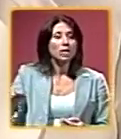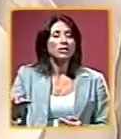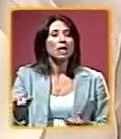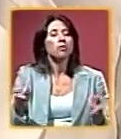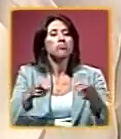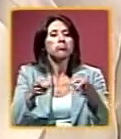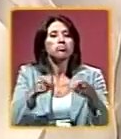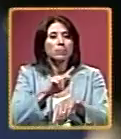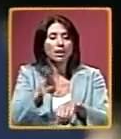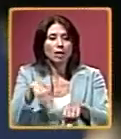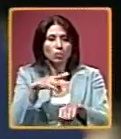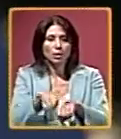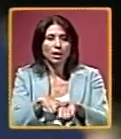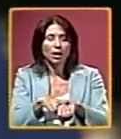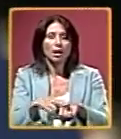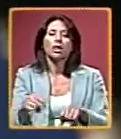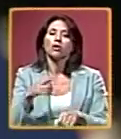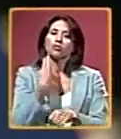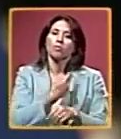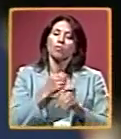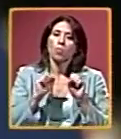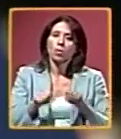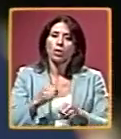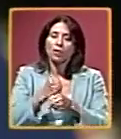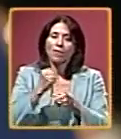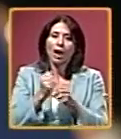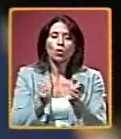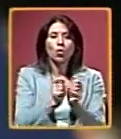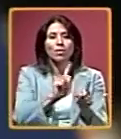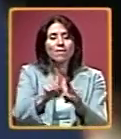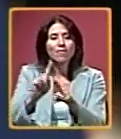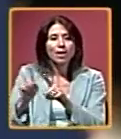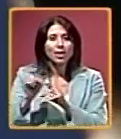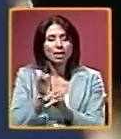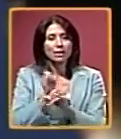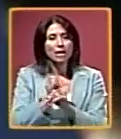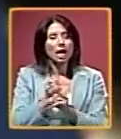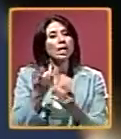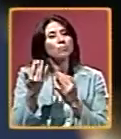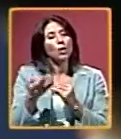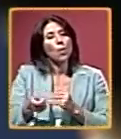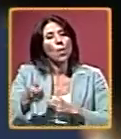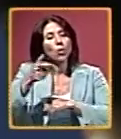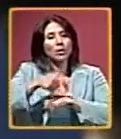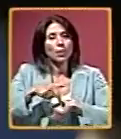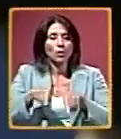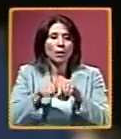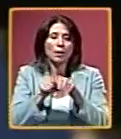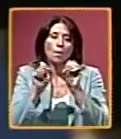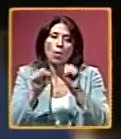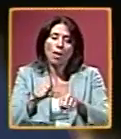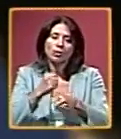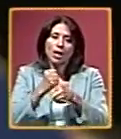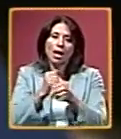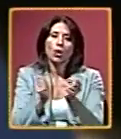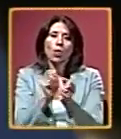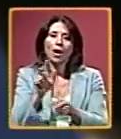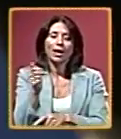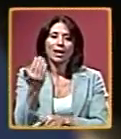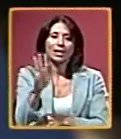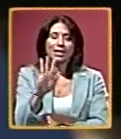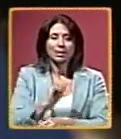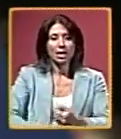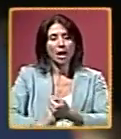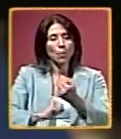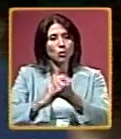manera natural y hemos podido trabajar con distintas instancias, y espero que pronto lo podamos hacer también con Canal 15, y apoyar en gestiones